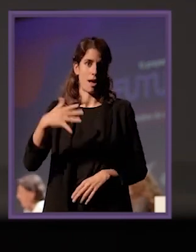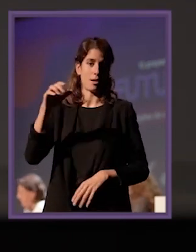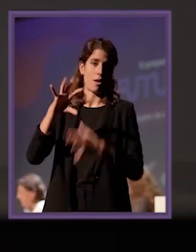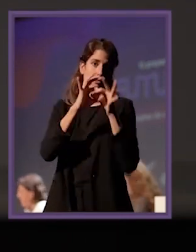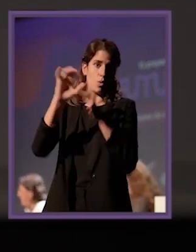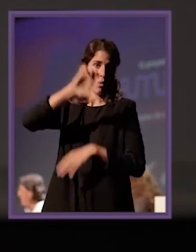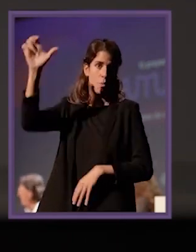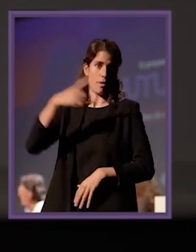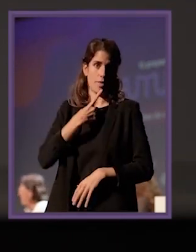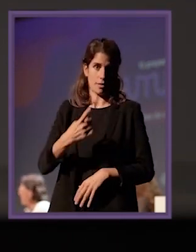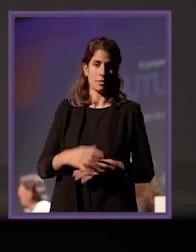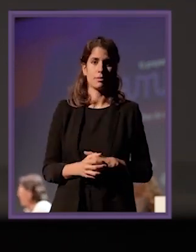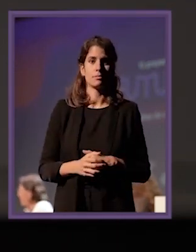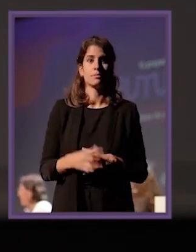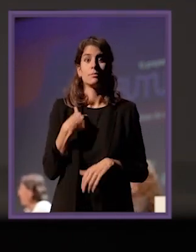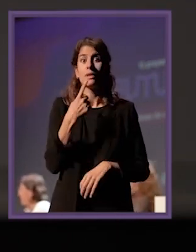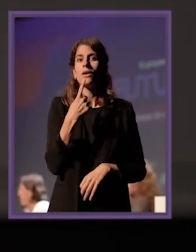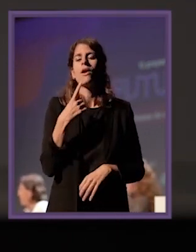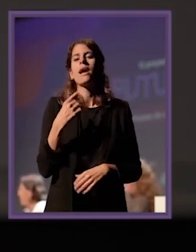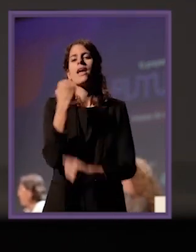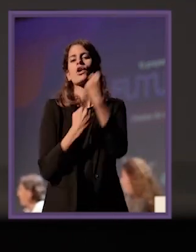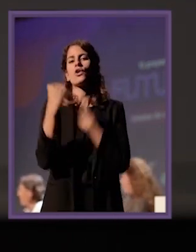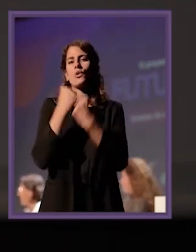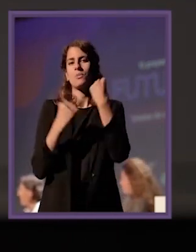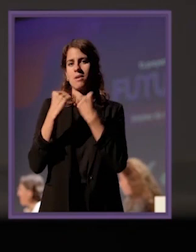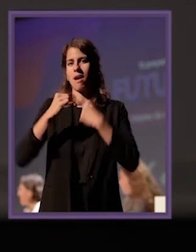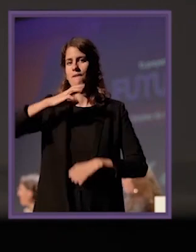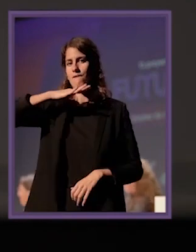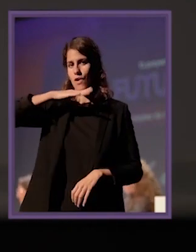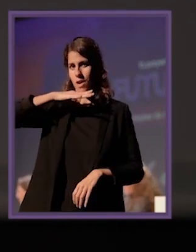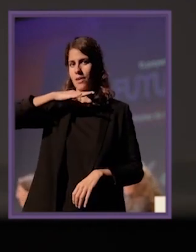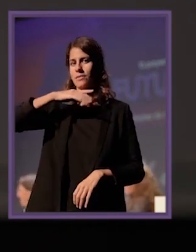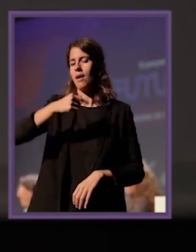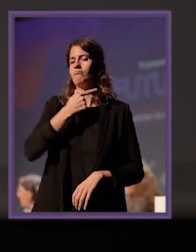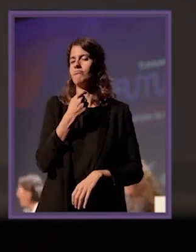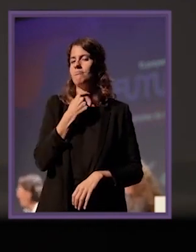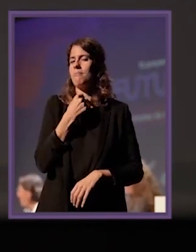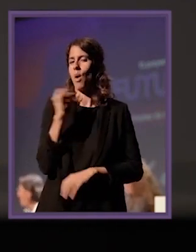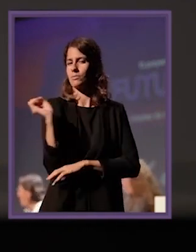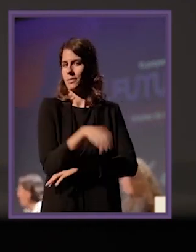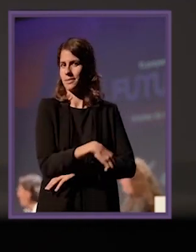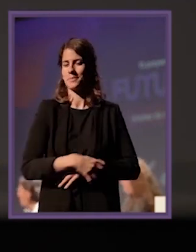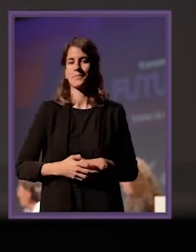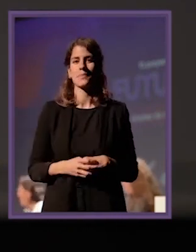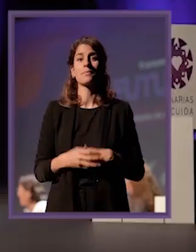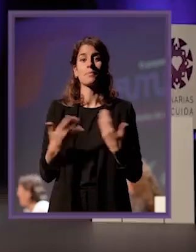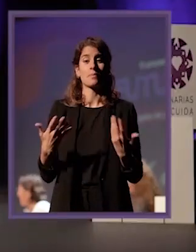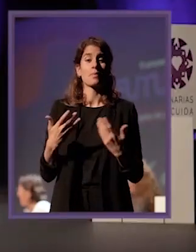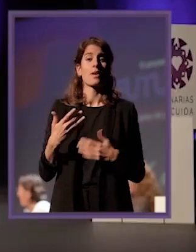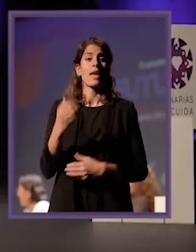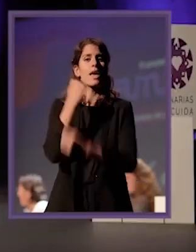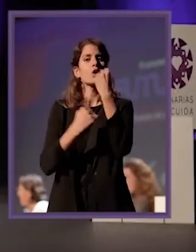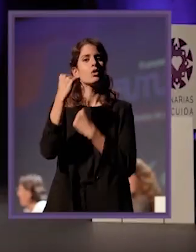Yo quiero hablar de la economía violeta. Me gusta más la economía violeta, la economía feminista. Y en eso se basa el Canarias Te Cuida, en